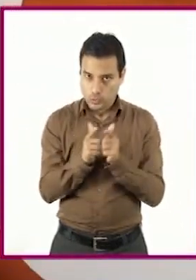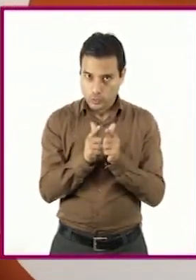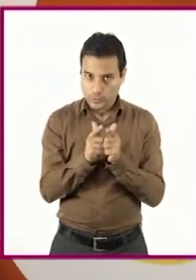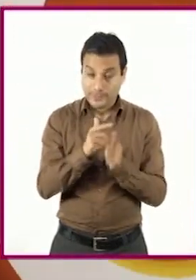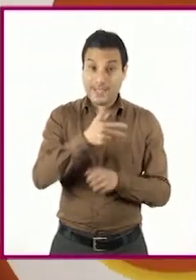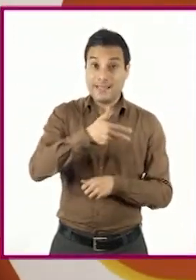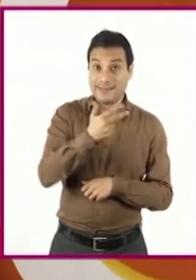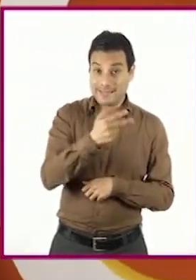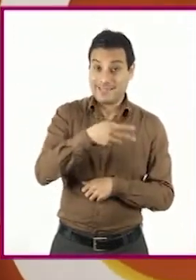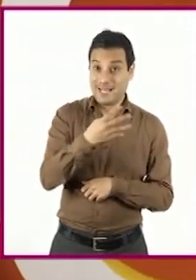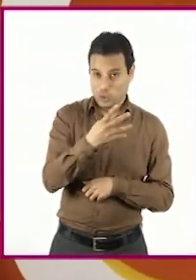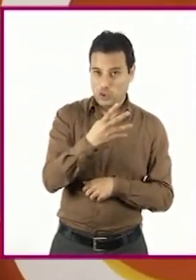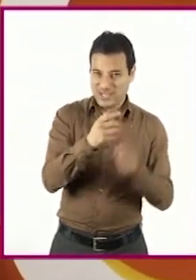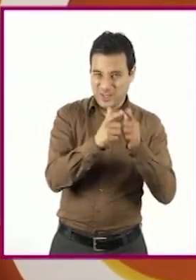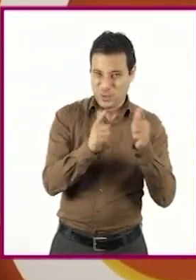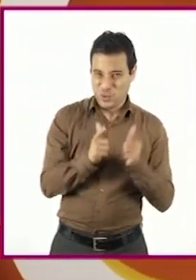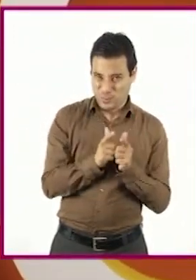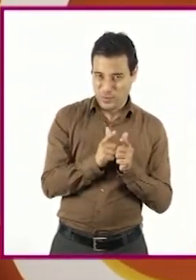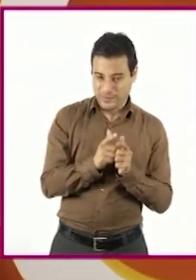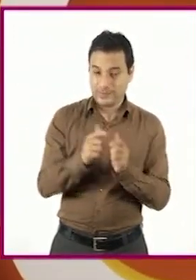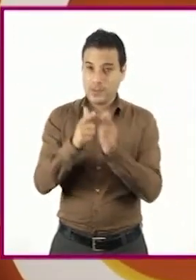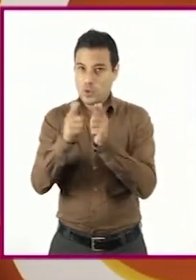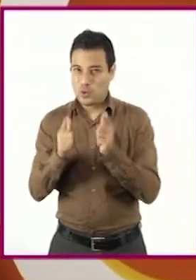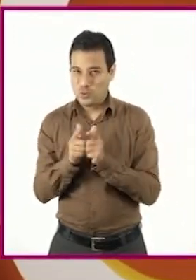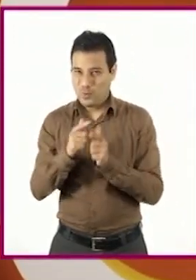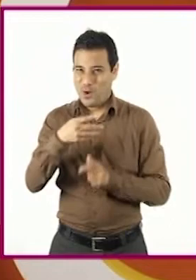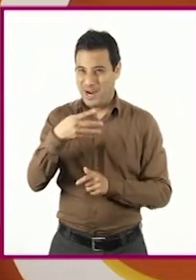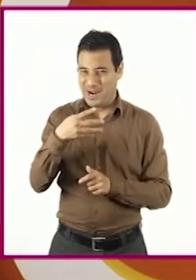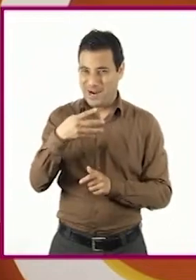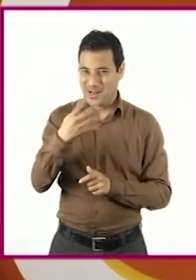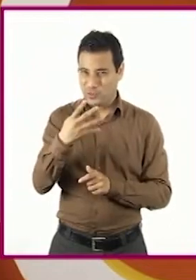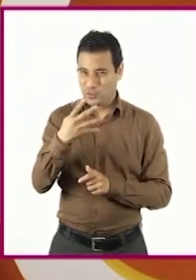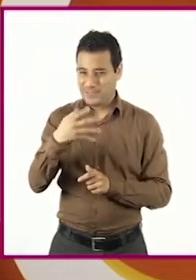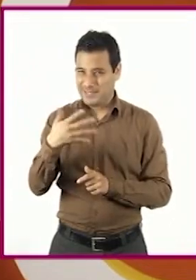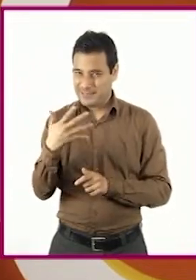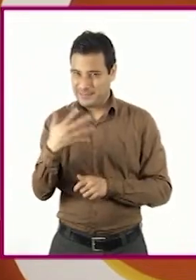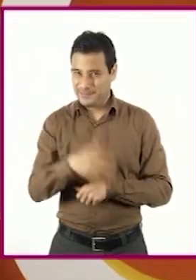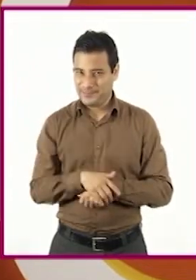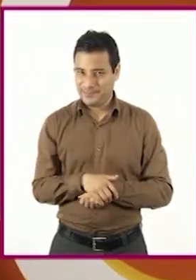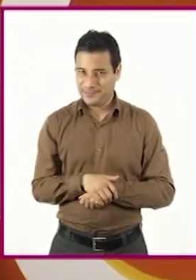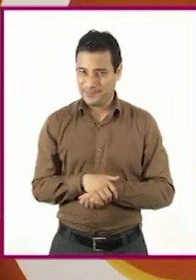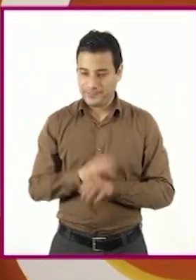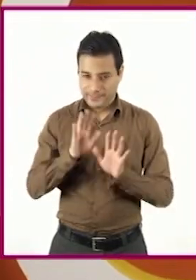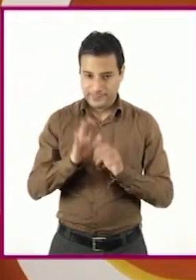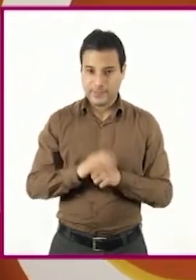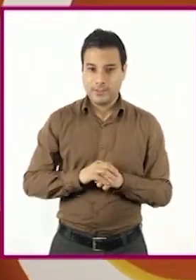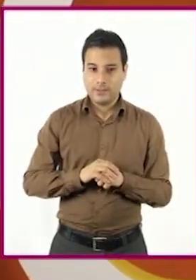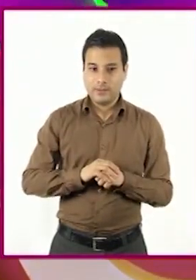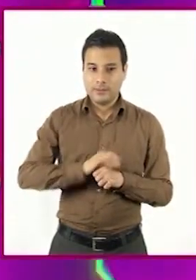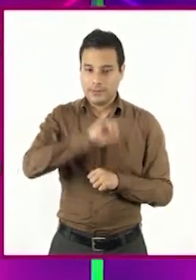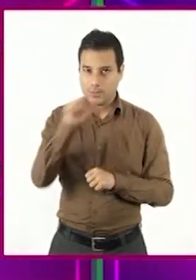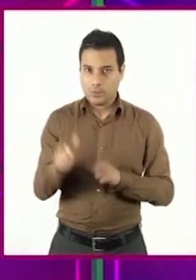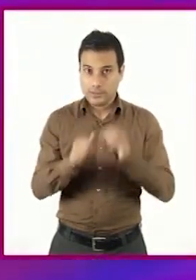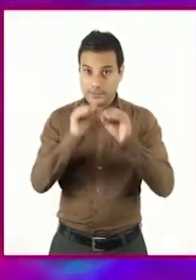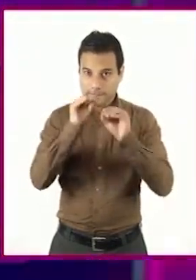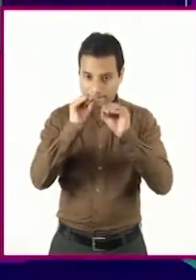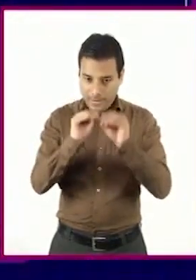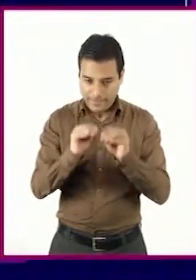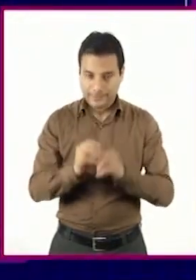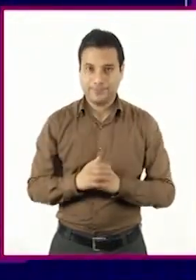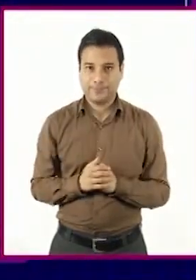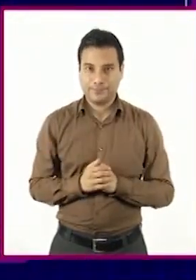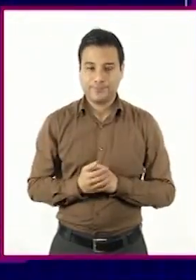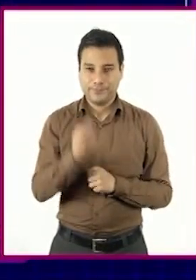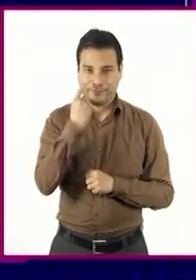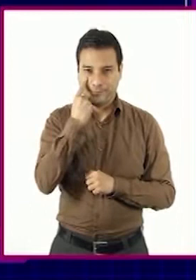14 años y 15 y 16 años. Se llena entonces la tabla de frecuencias. En la tabla